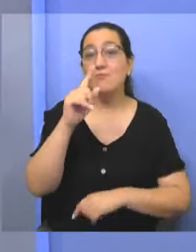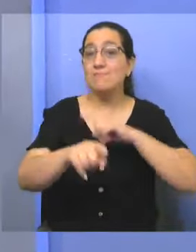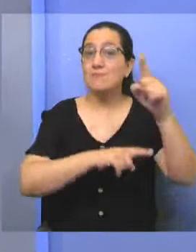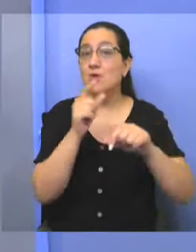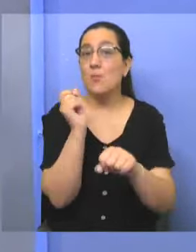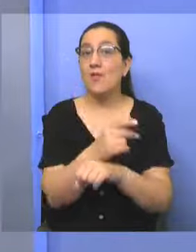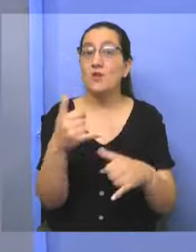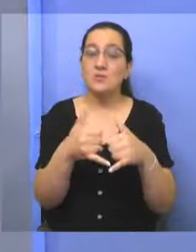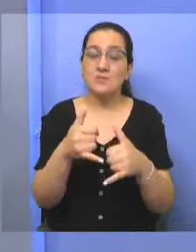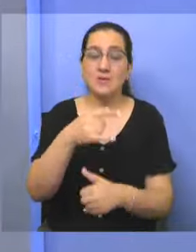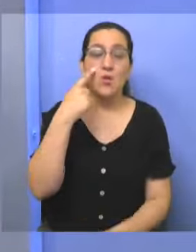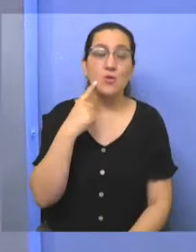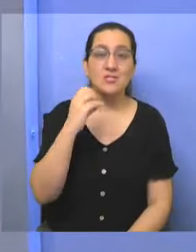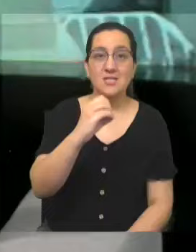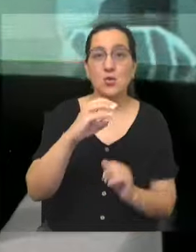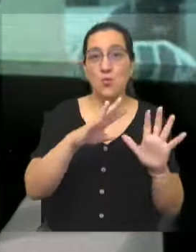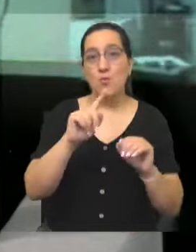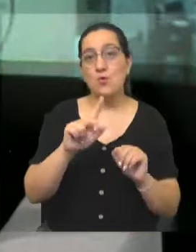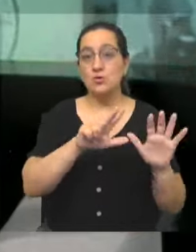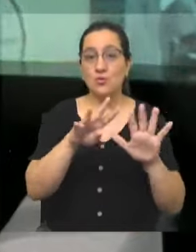nos escriban por nuestro WhatsApp.